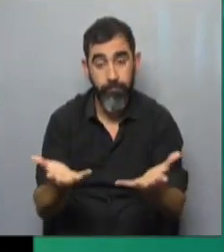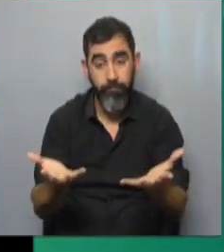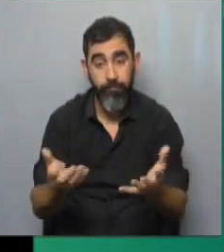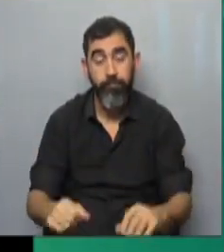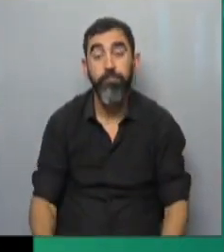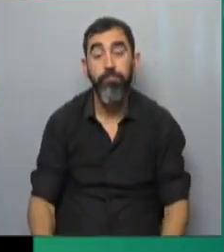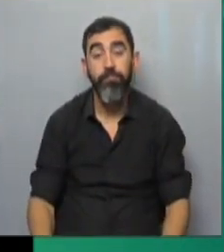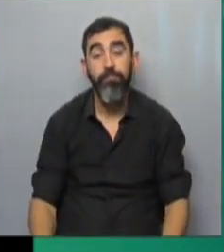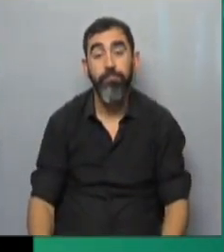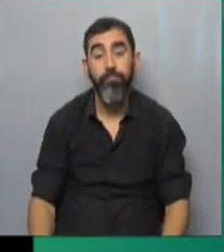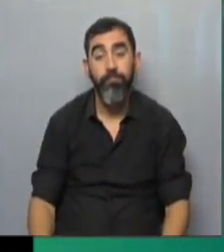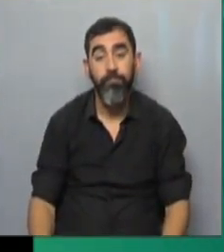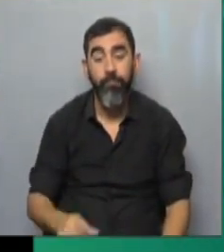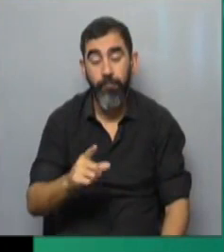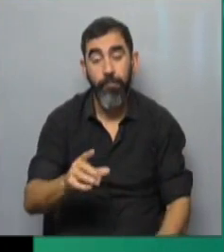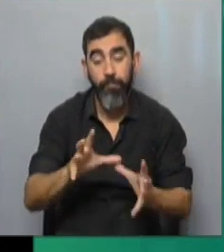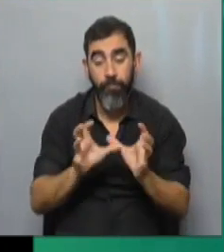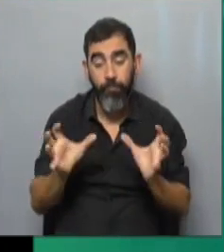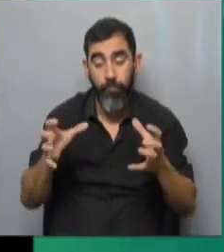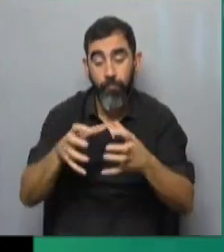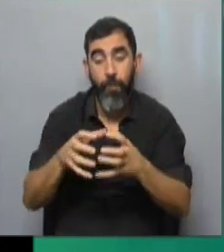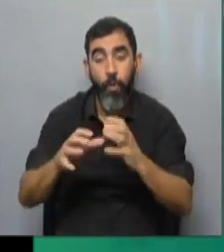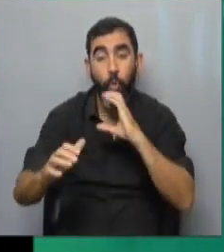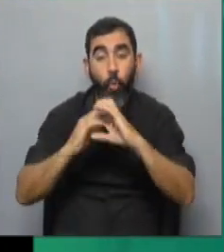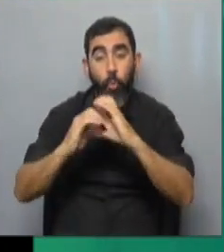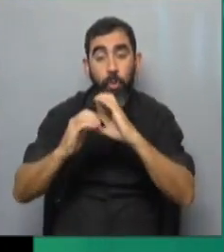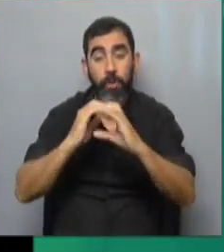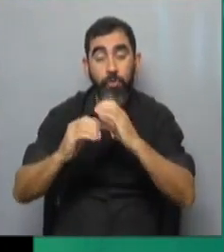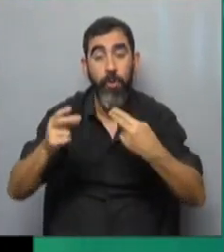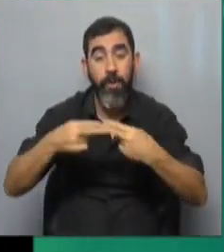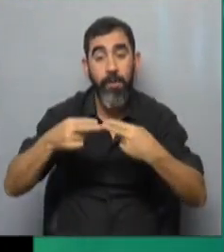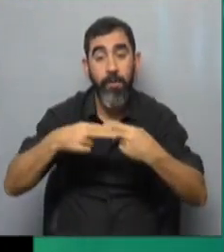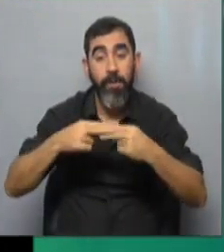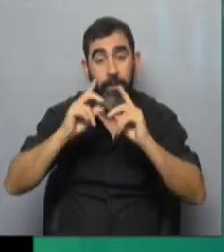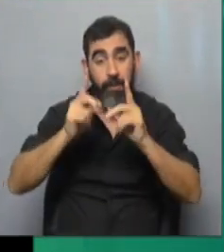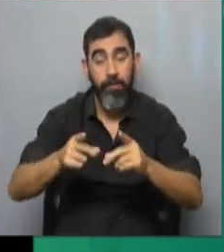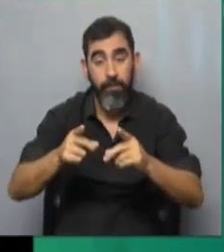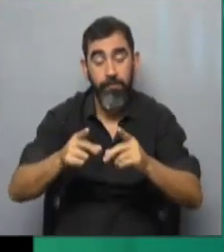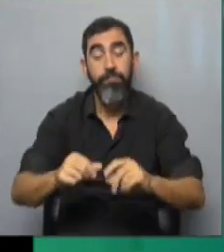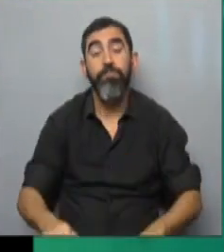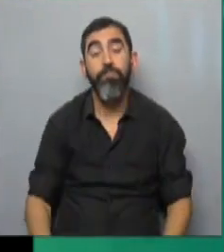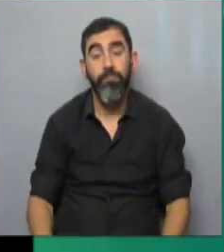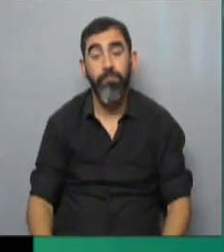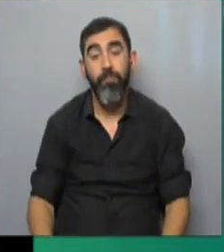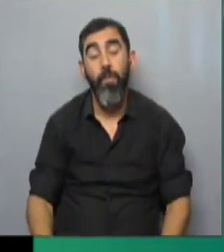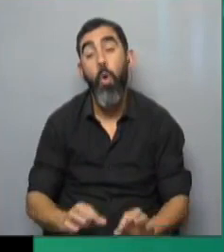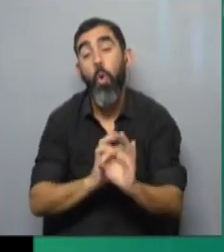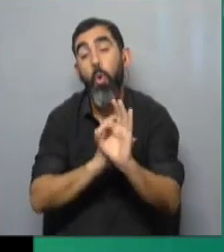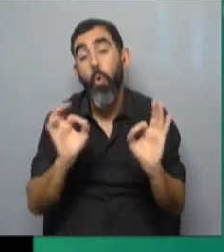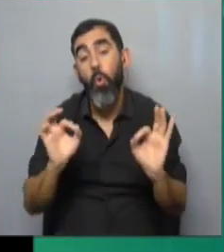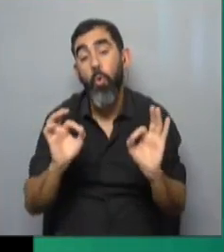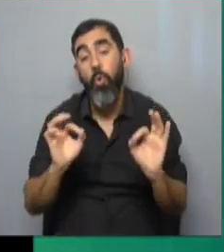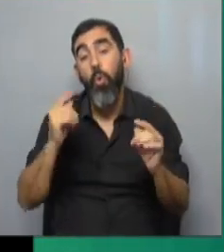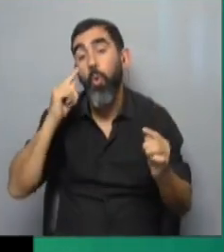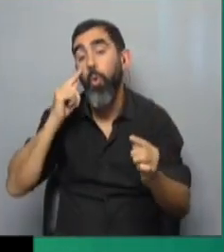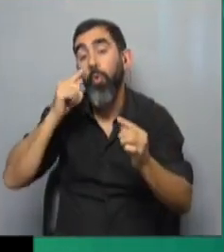que este conglomerado abarque las telecomunicaciones de Internet, la transmisión de datos, o si se